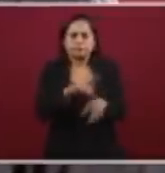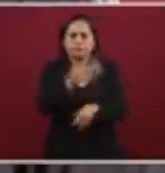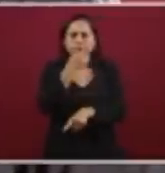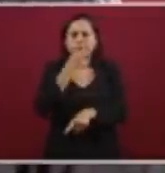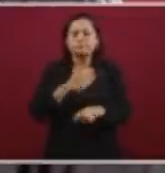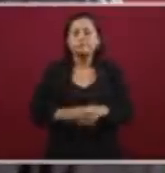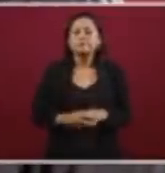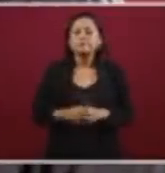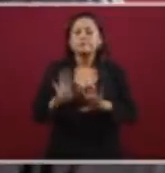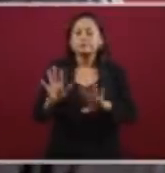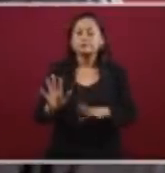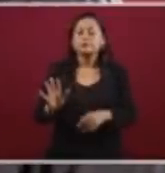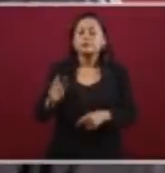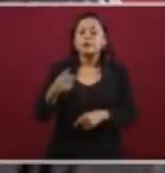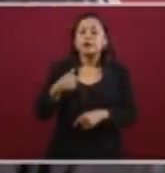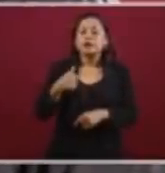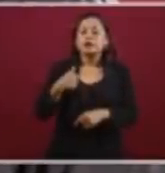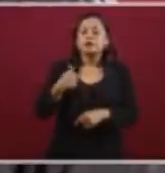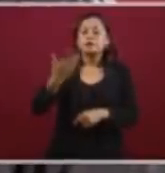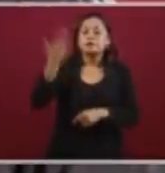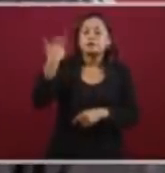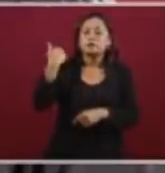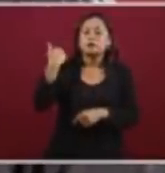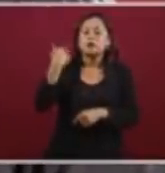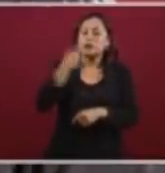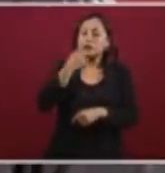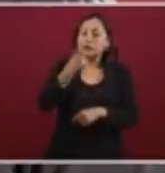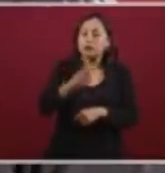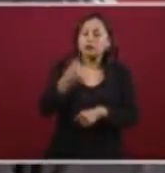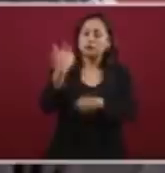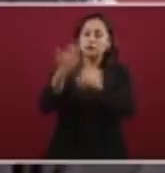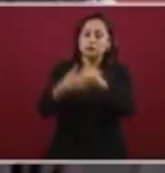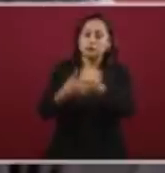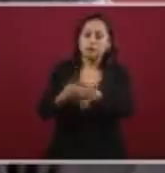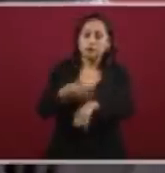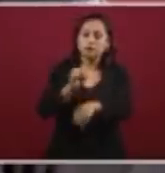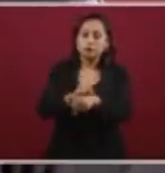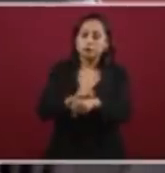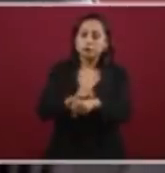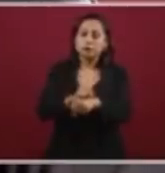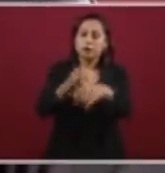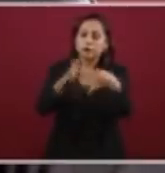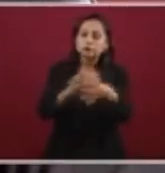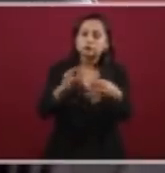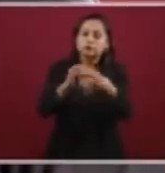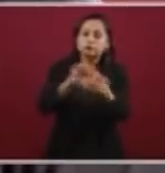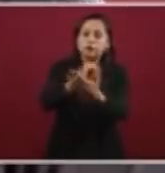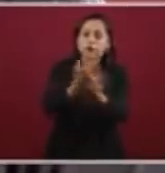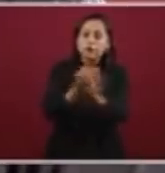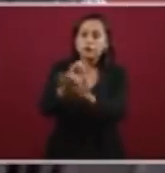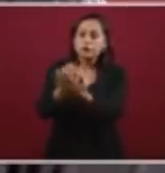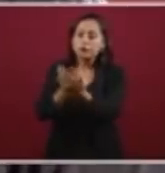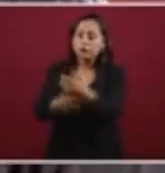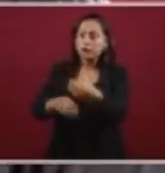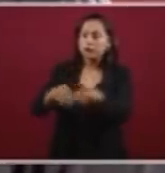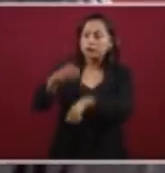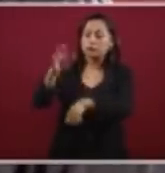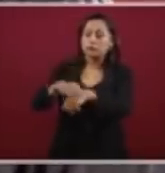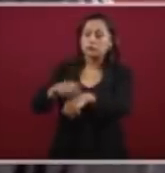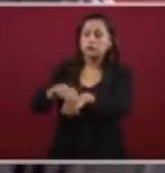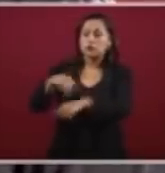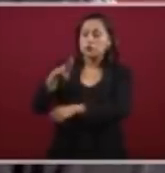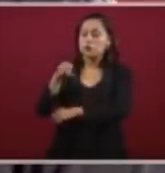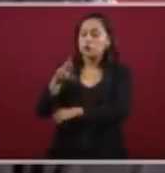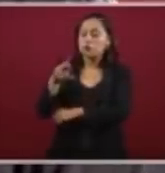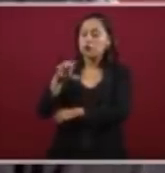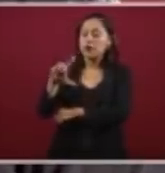siguiente semana estaremos enviando los citatorios a las autoridades federales entre ellos el propio ex procurador murillo karam que incluso públicamente ha manifestado